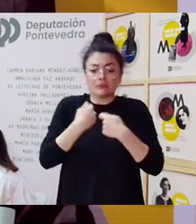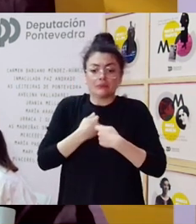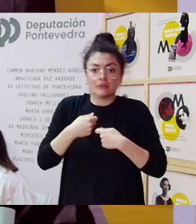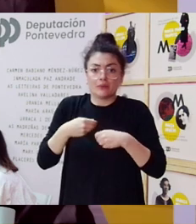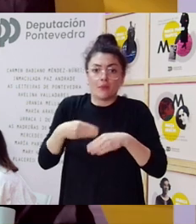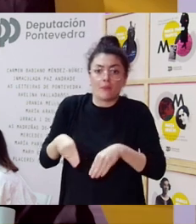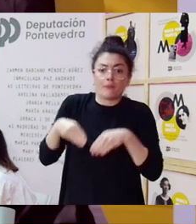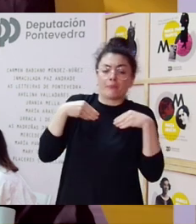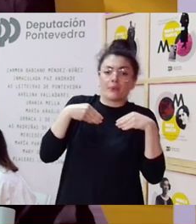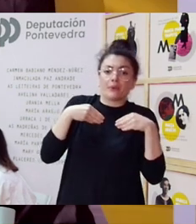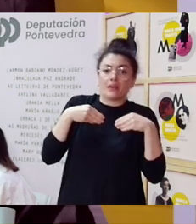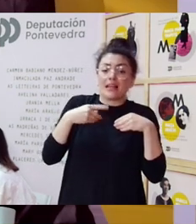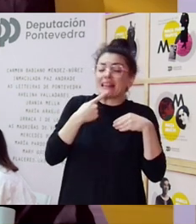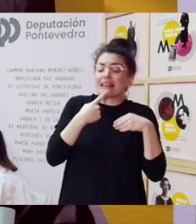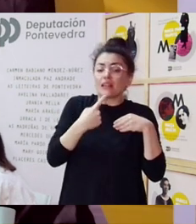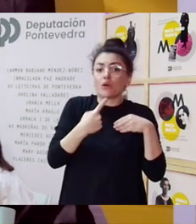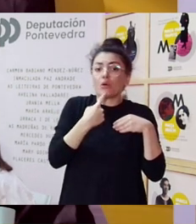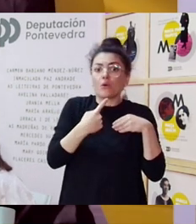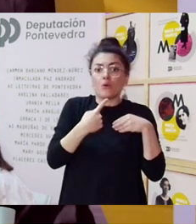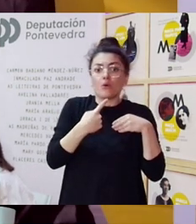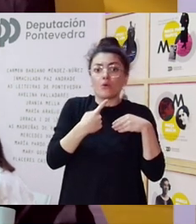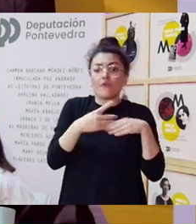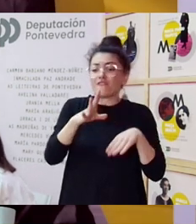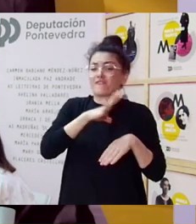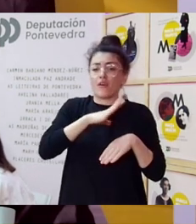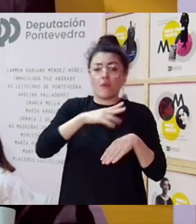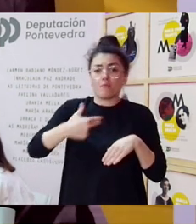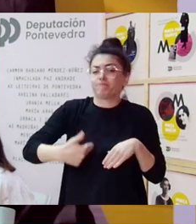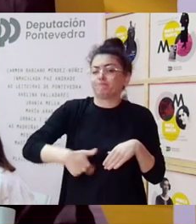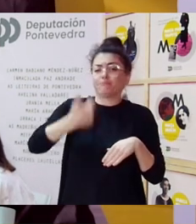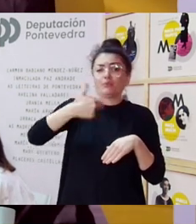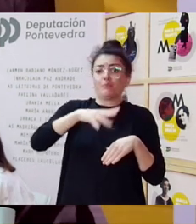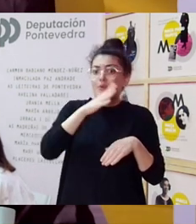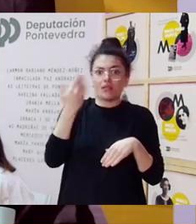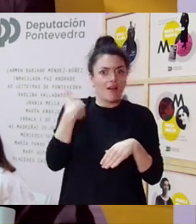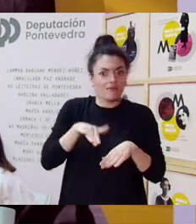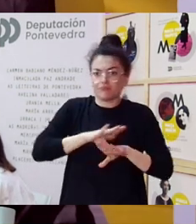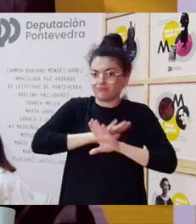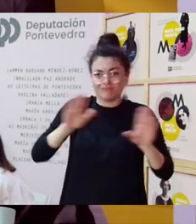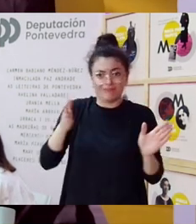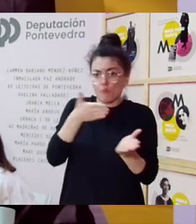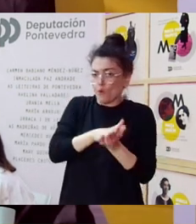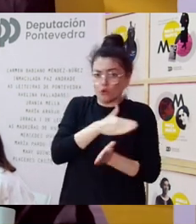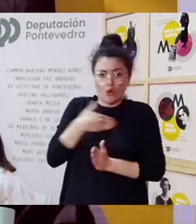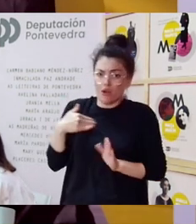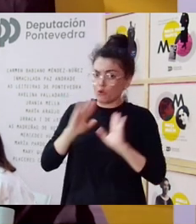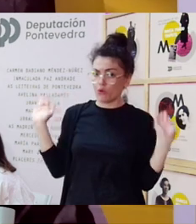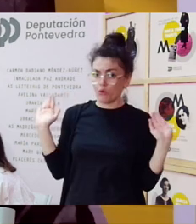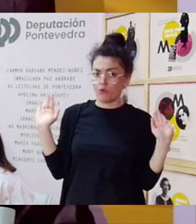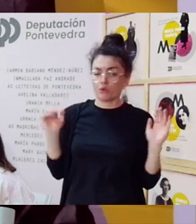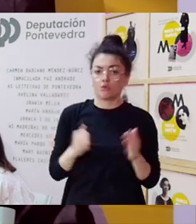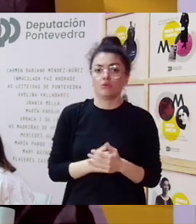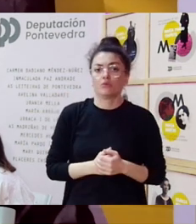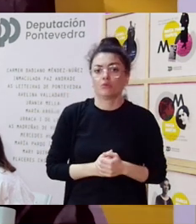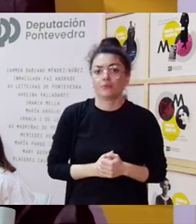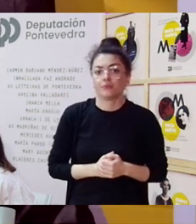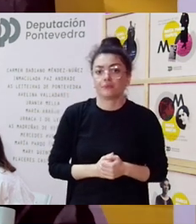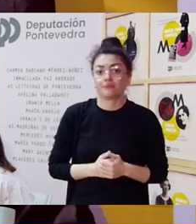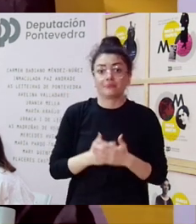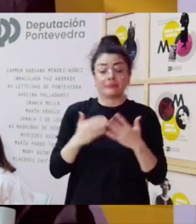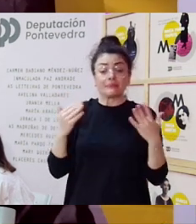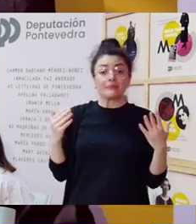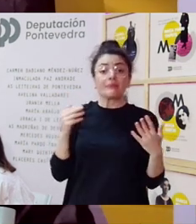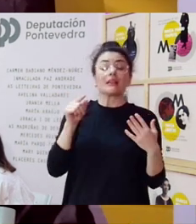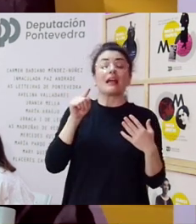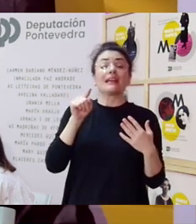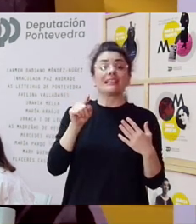seu peito e díxolle dispare porque ya solo nos falta isto. E bueno, ali tuvo a